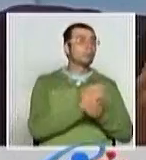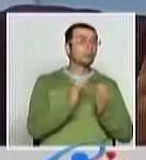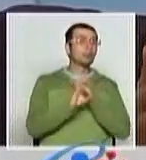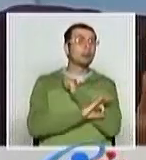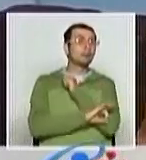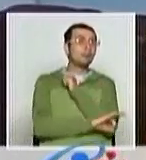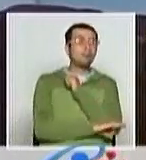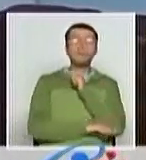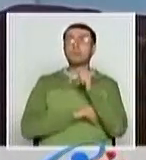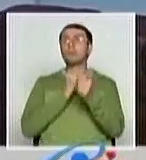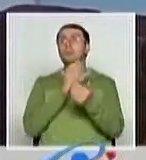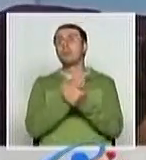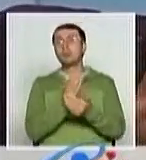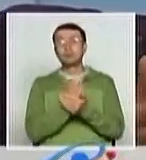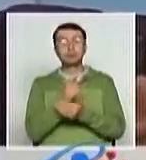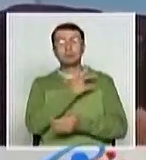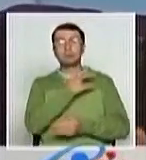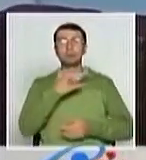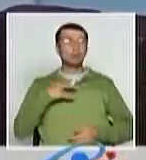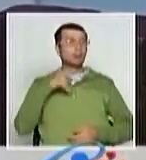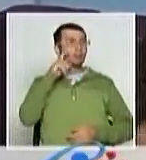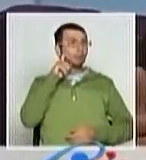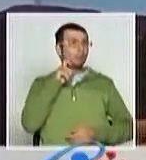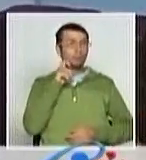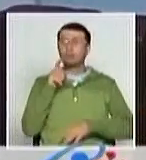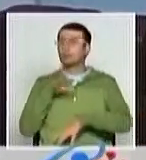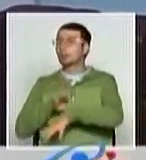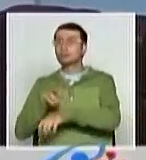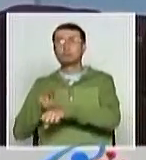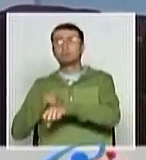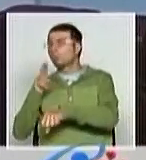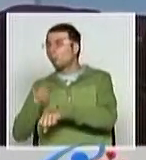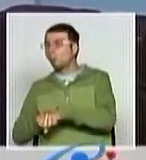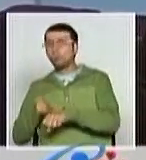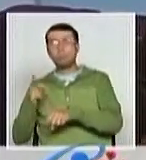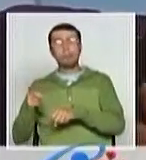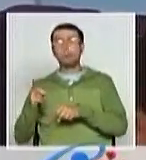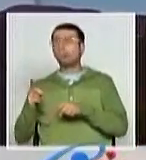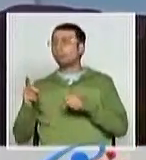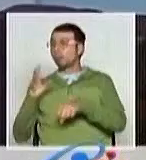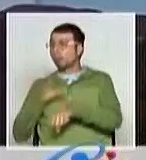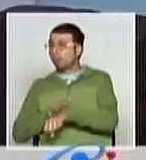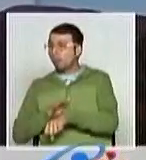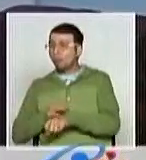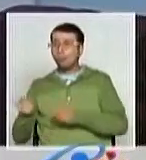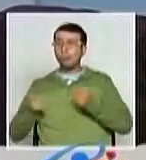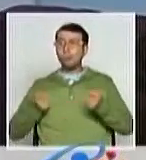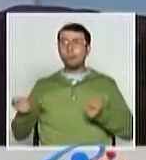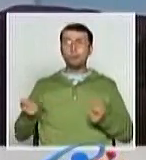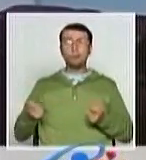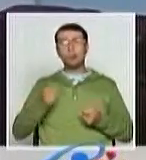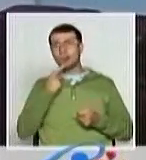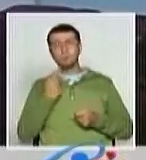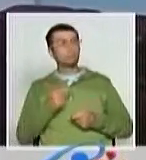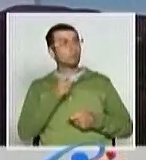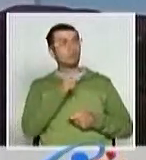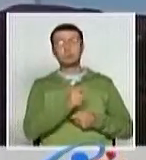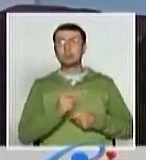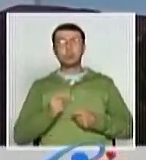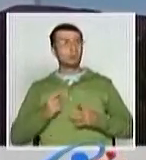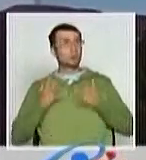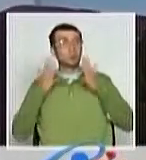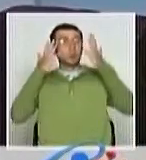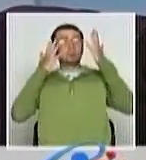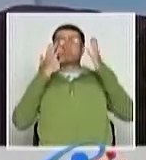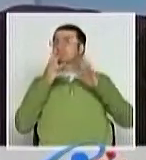terapeutas sexuales médicos normales medicina alternativa y el dictamen normalmente era anorgásmica la señora